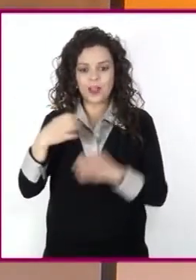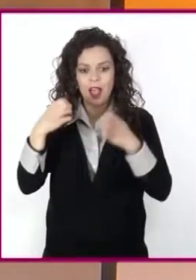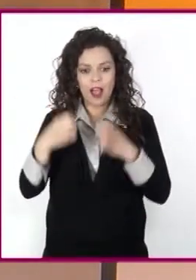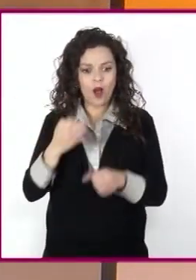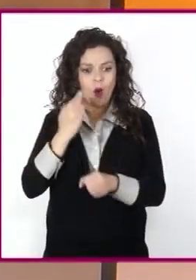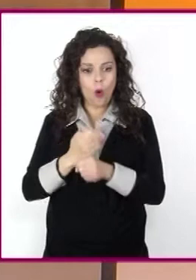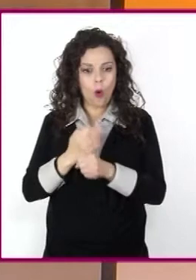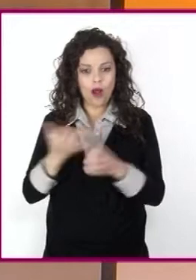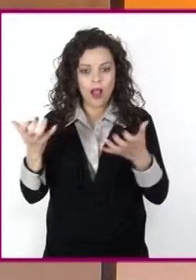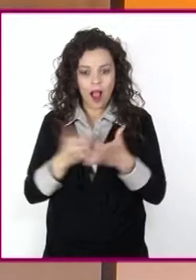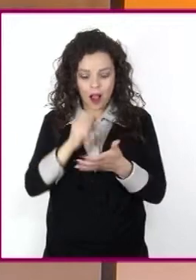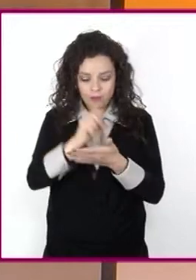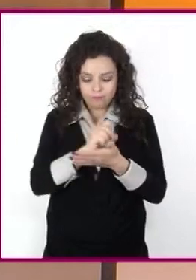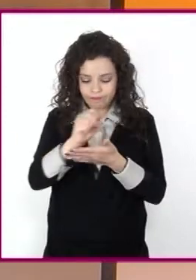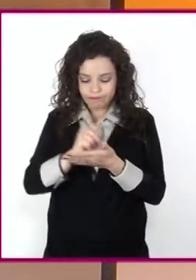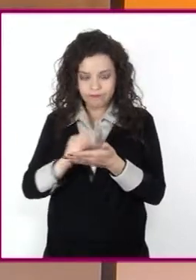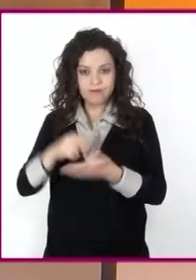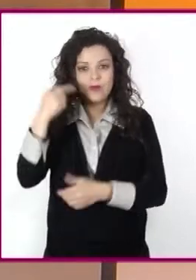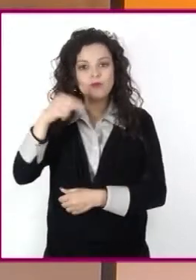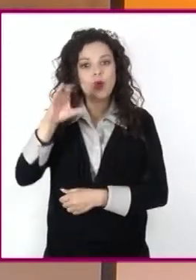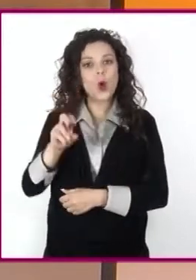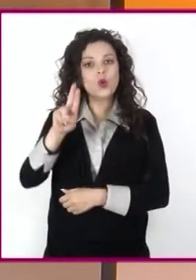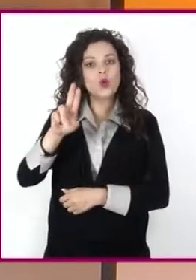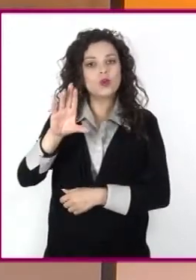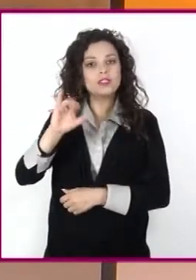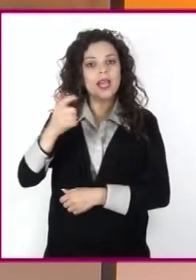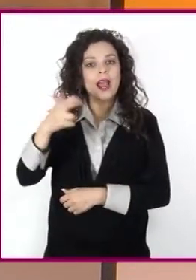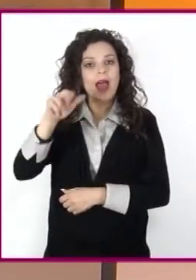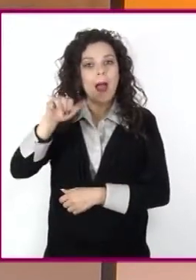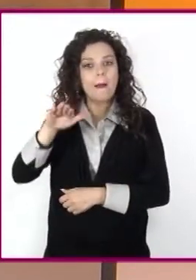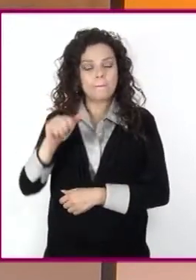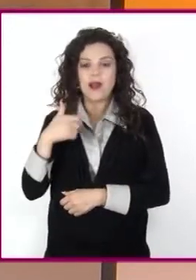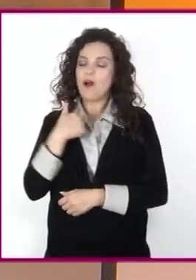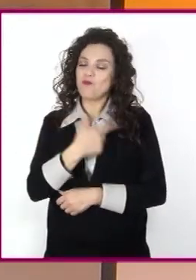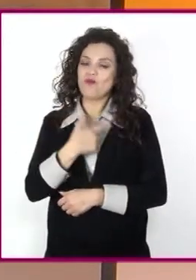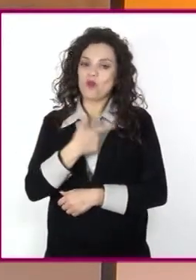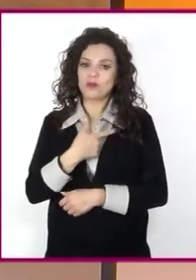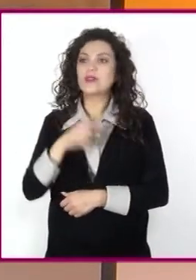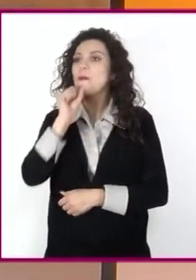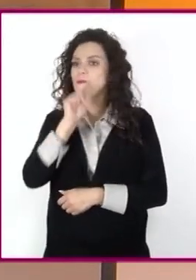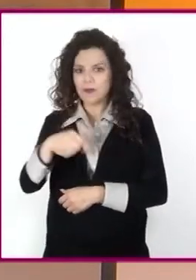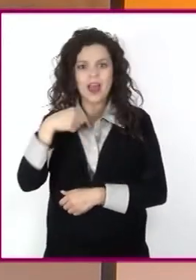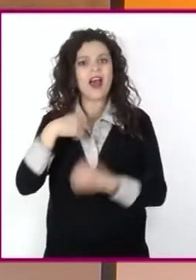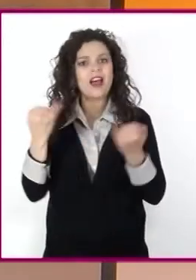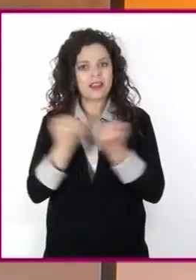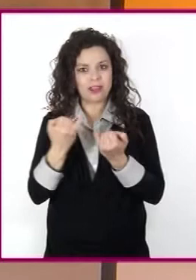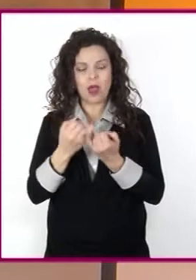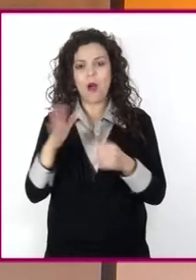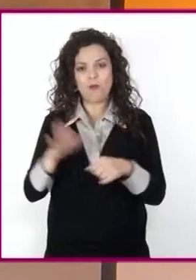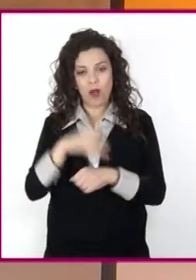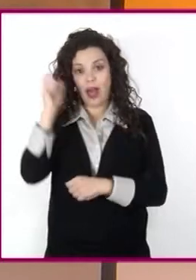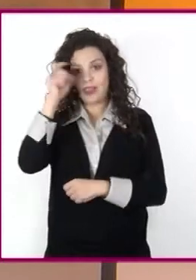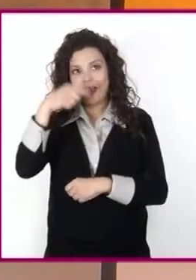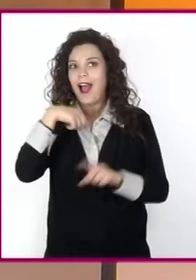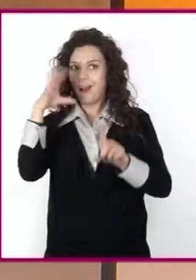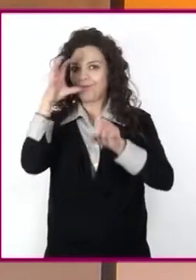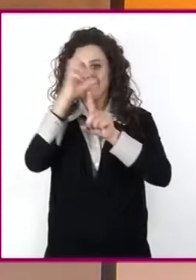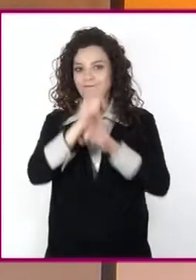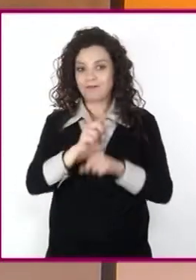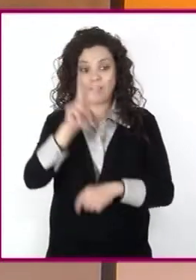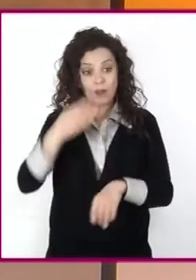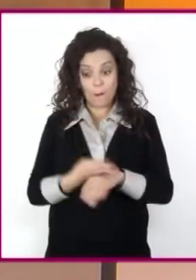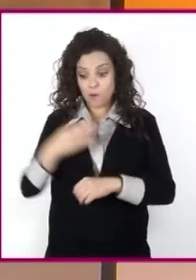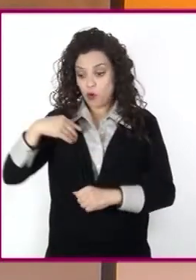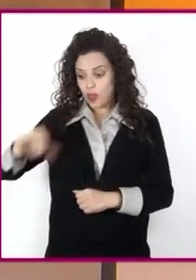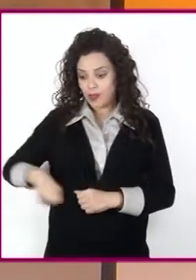mí también me encantan resolverlos. Me parecen muy interesantes y retadores. A mí me parecen muy interesantes. Ya casi estoy por